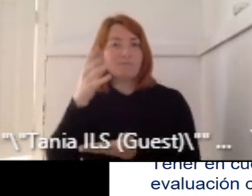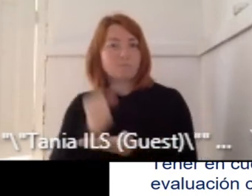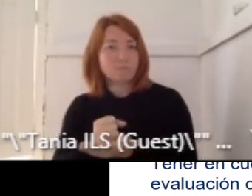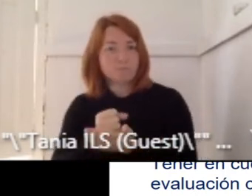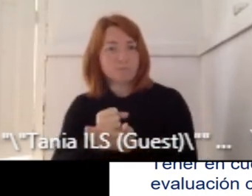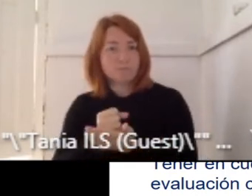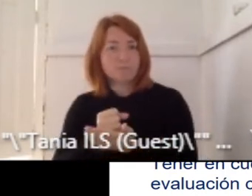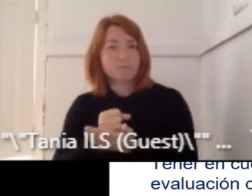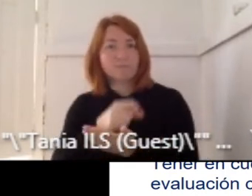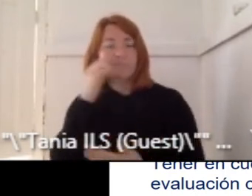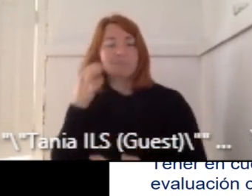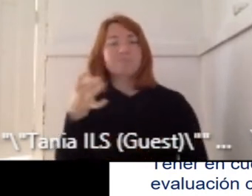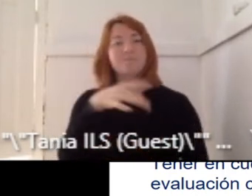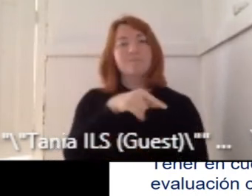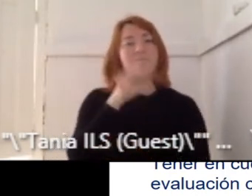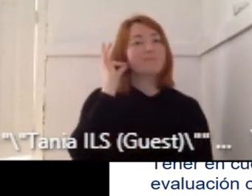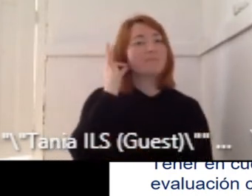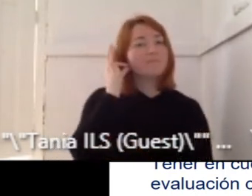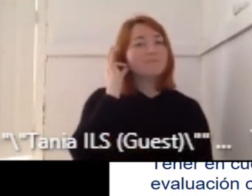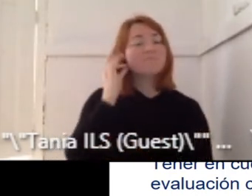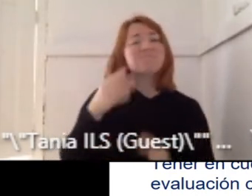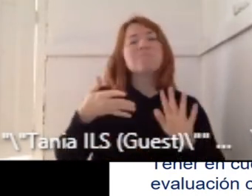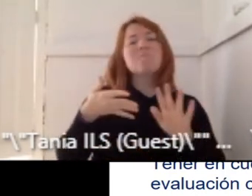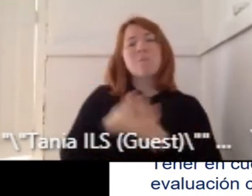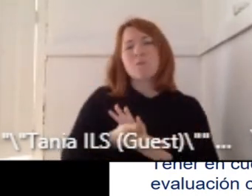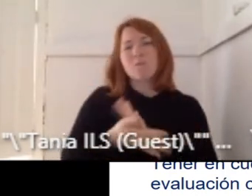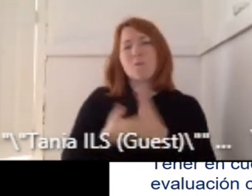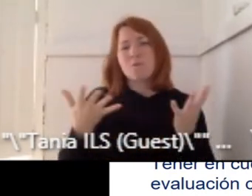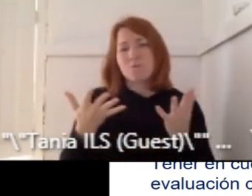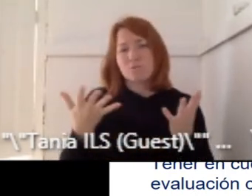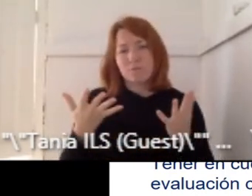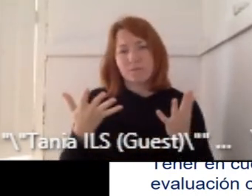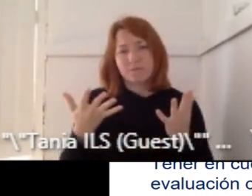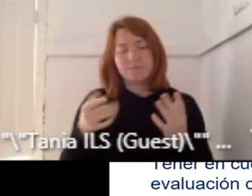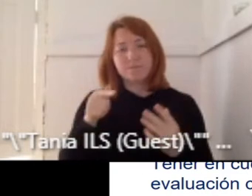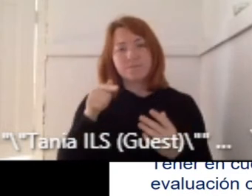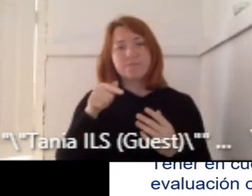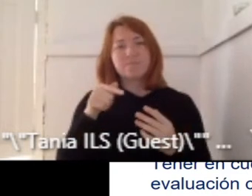que ella explica, es que están asociadas con ambientes